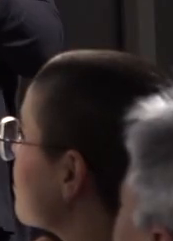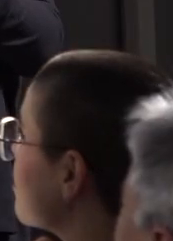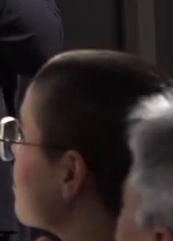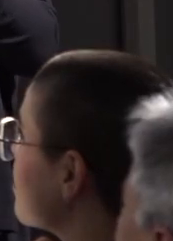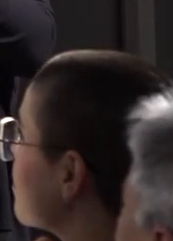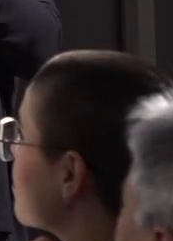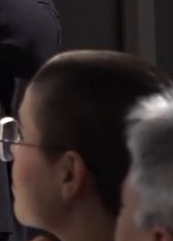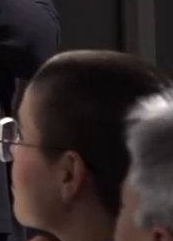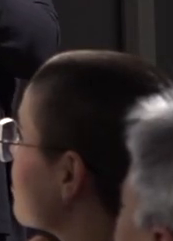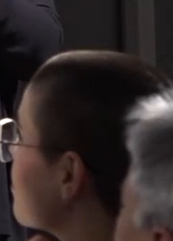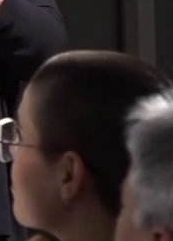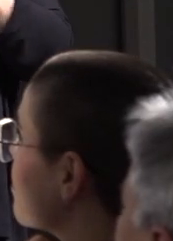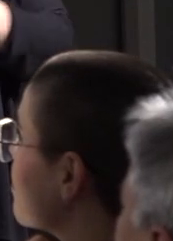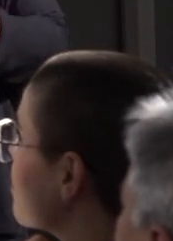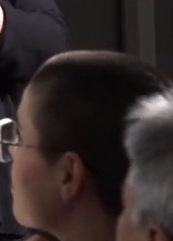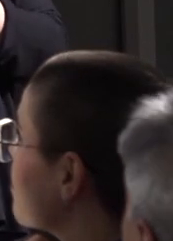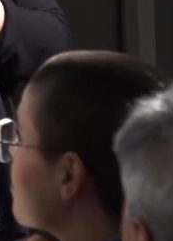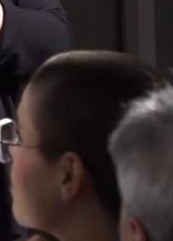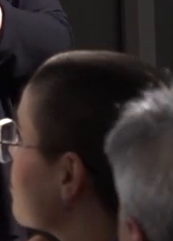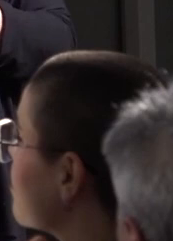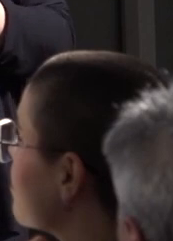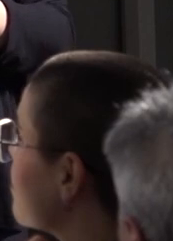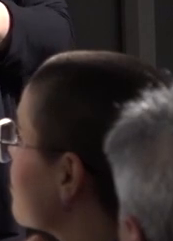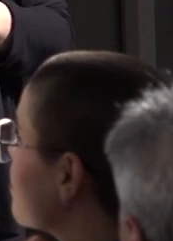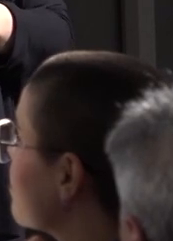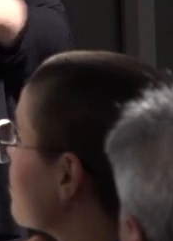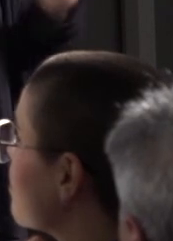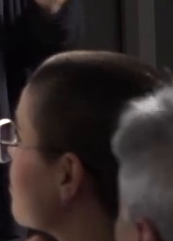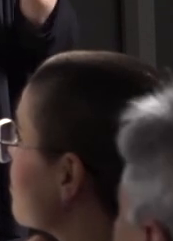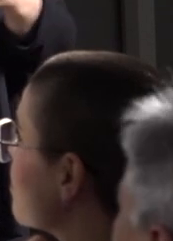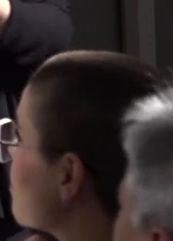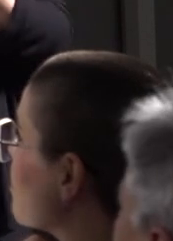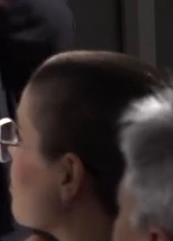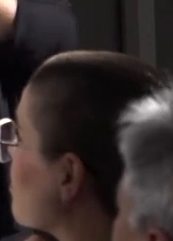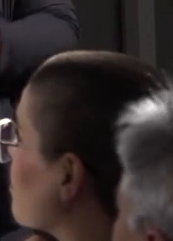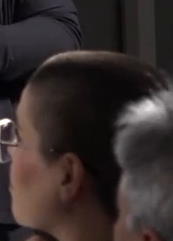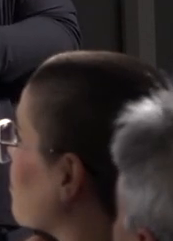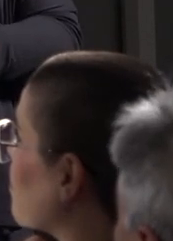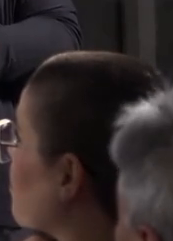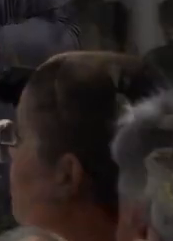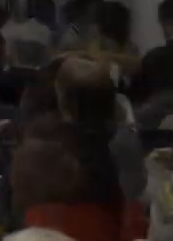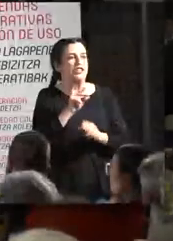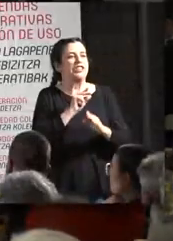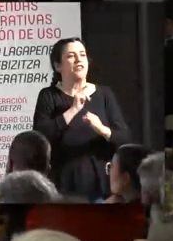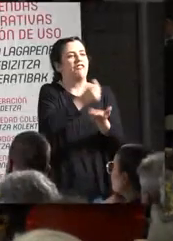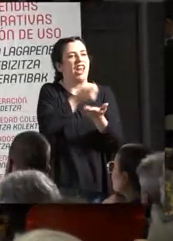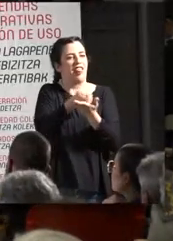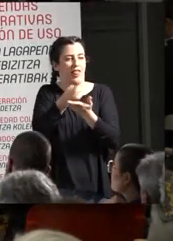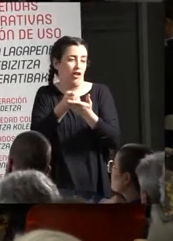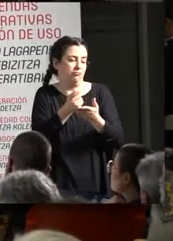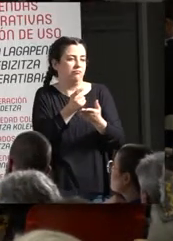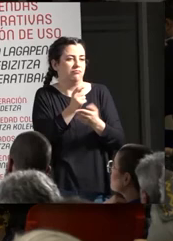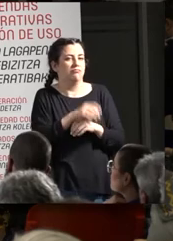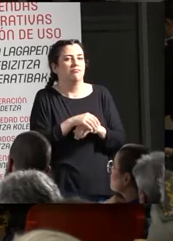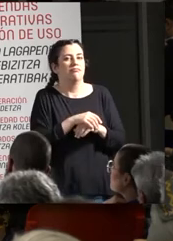y lo más importante, creo yo, que es que somos una banca ética. En cuanto a la financiación, que es de lo que estamos tratando aquí